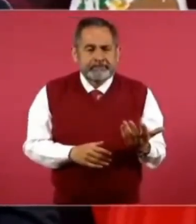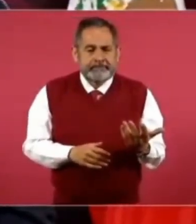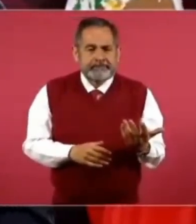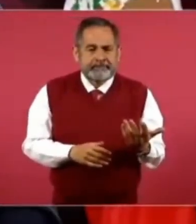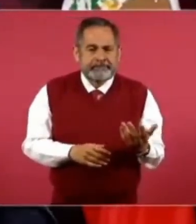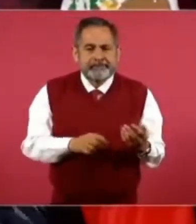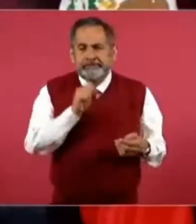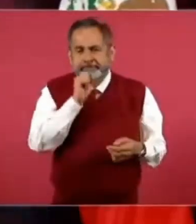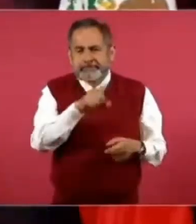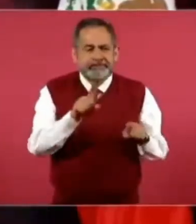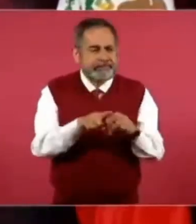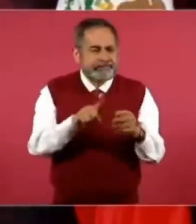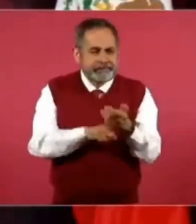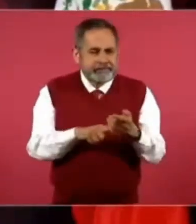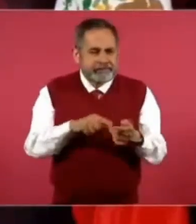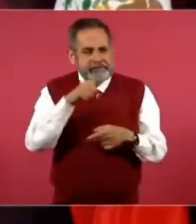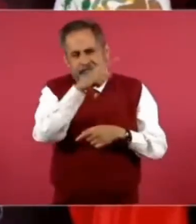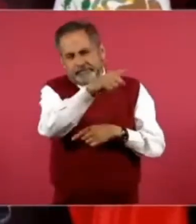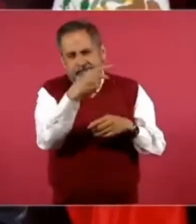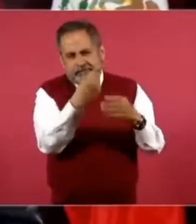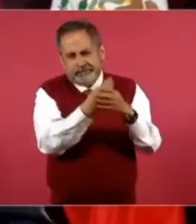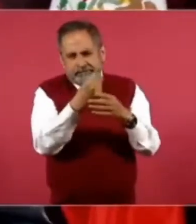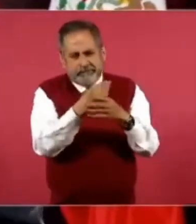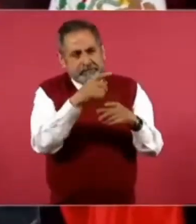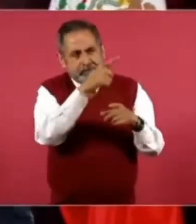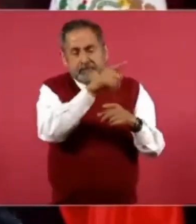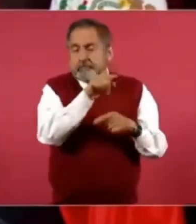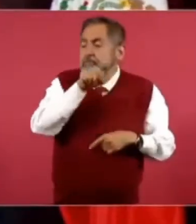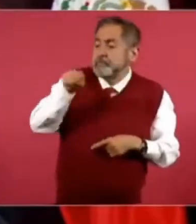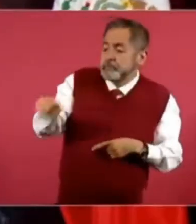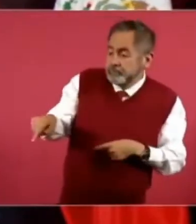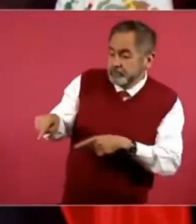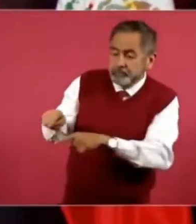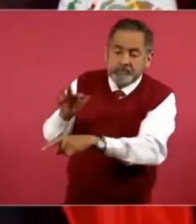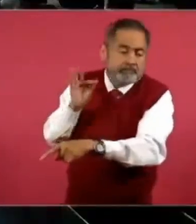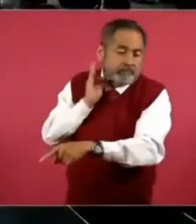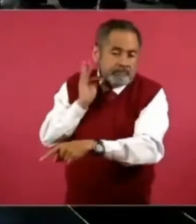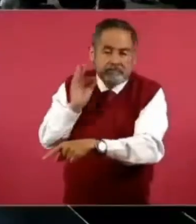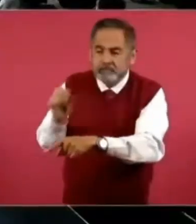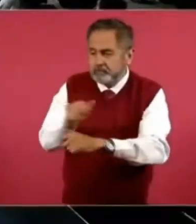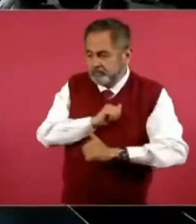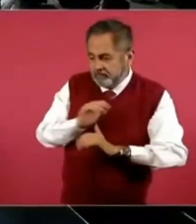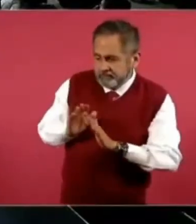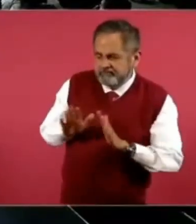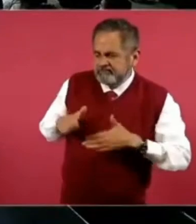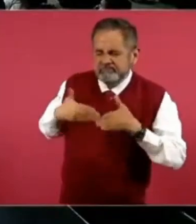la Fiscalía o las Fuerzas Armadas de México, a ver si está,